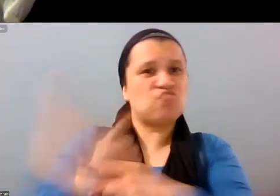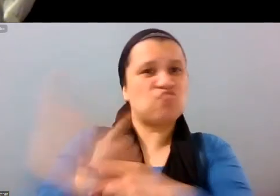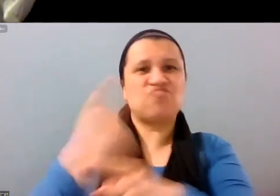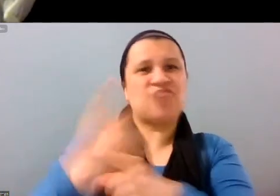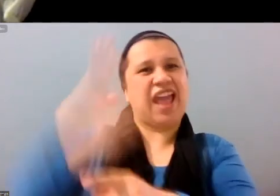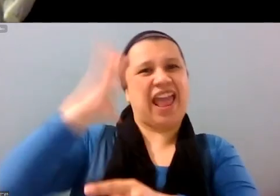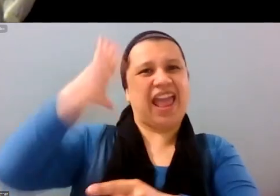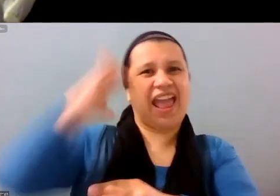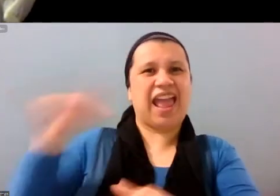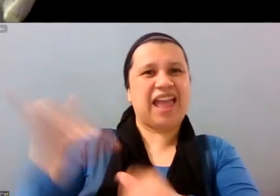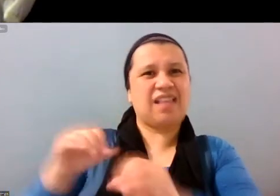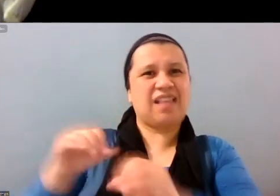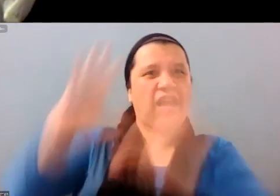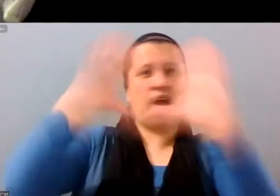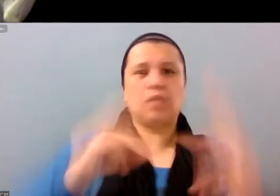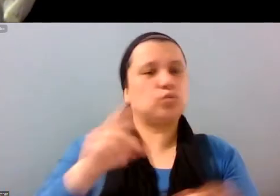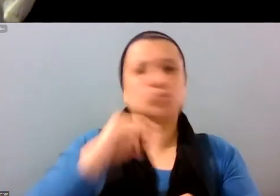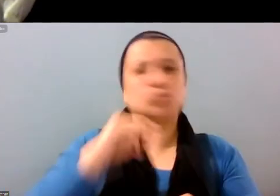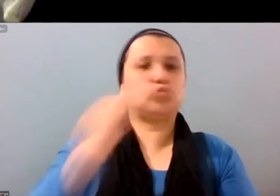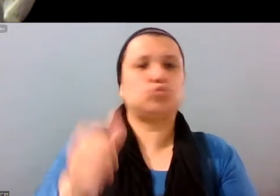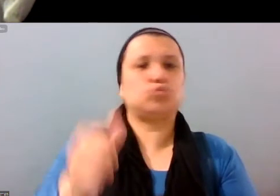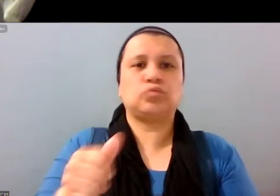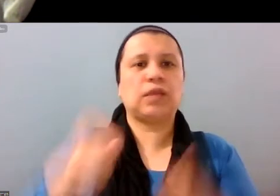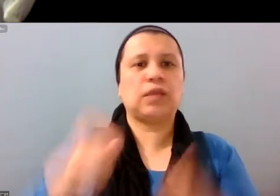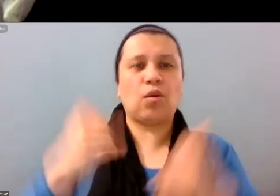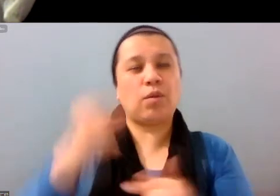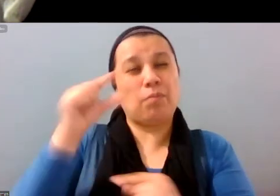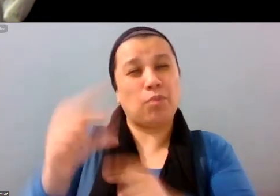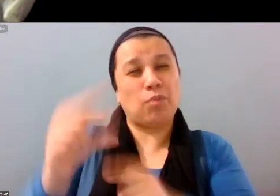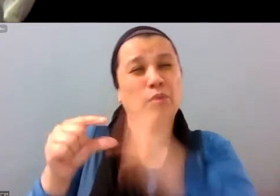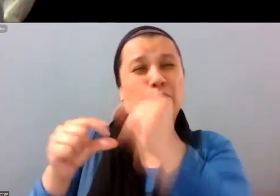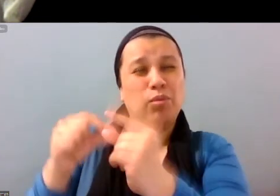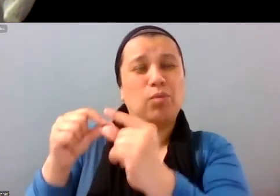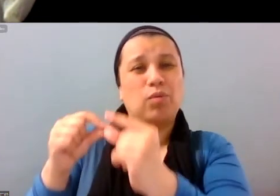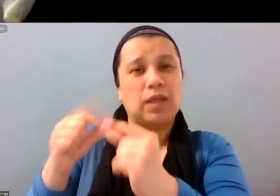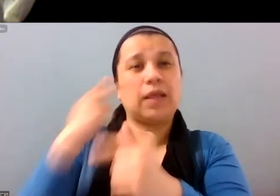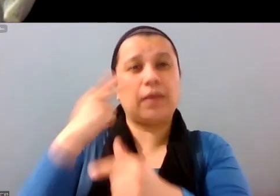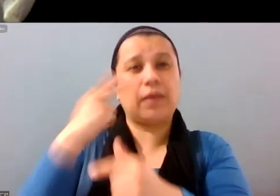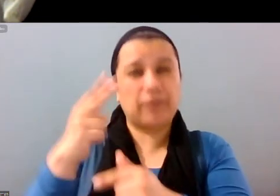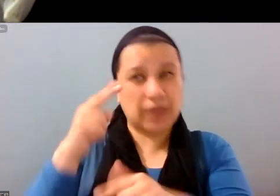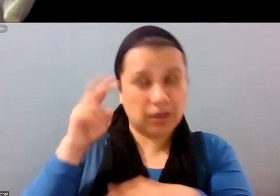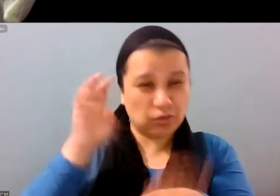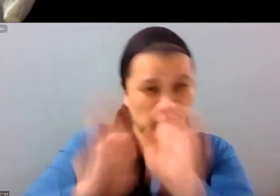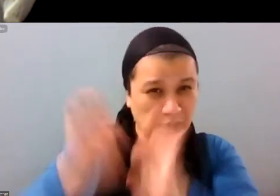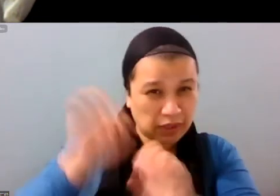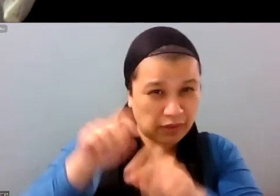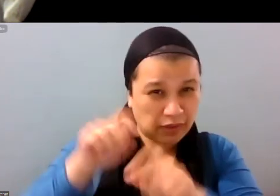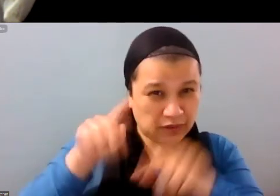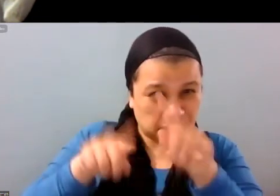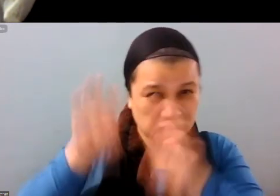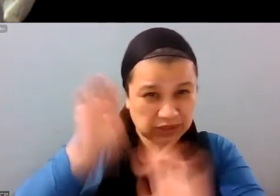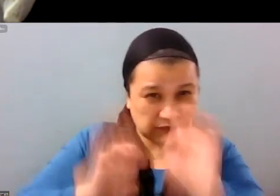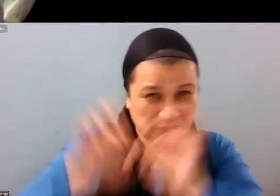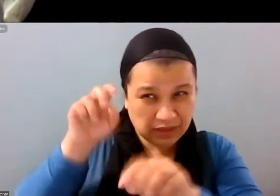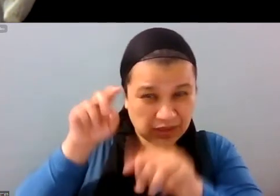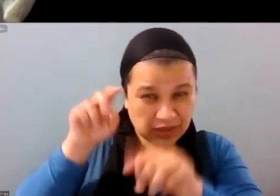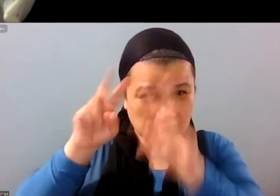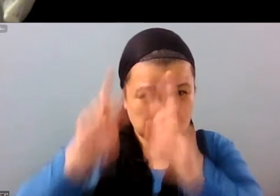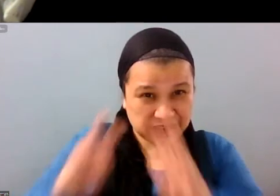prepandemia sino que tenemos que ir haciéndolo poco a poco y midiendo y monitoreando todas y cada una de los elementos tenemos